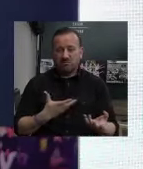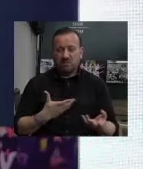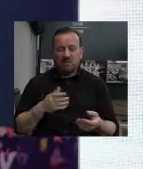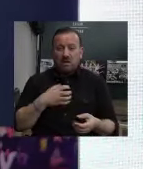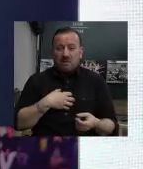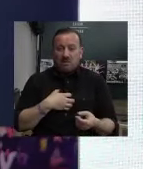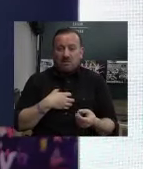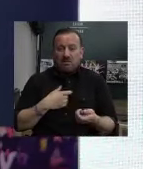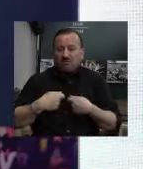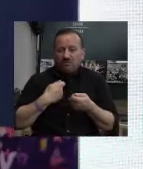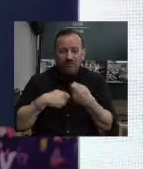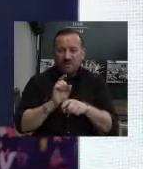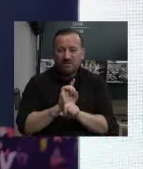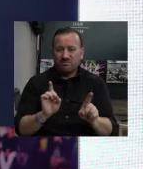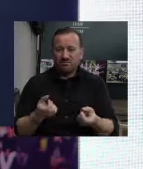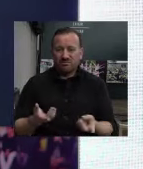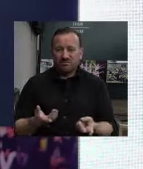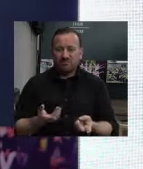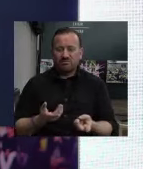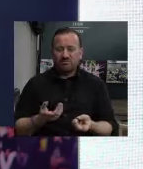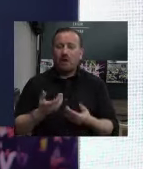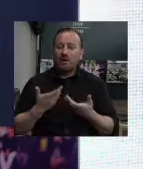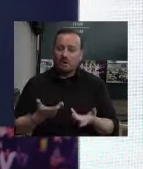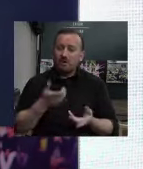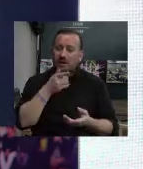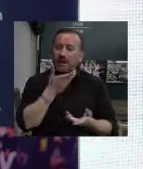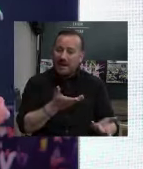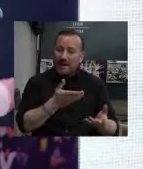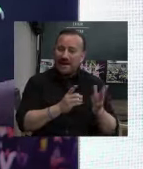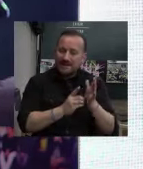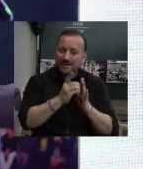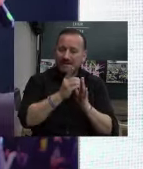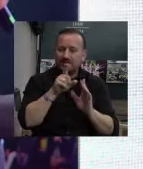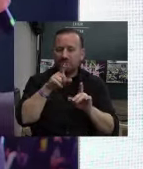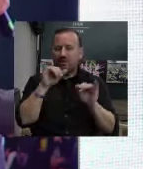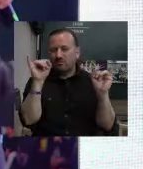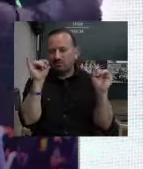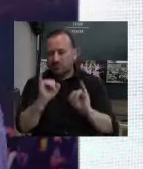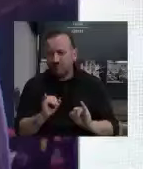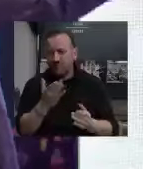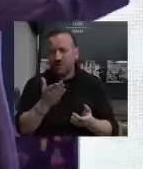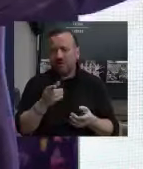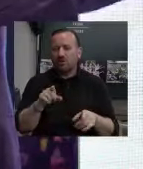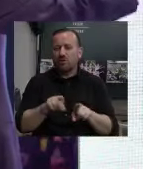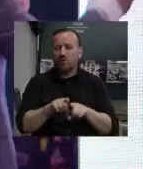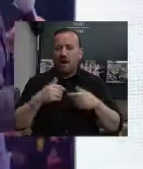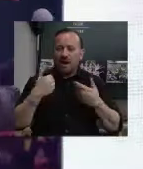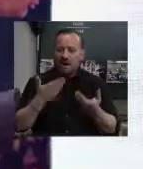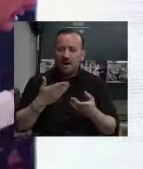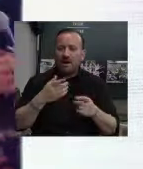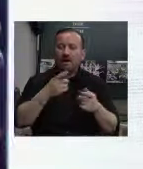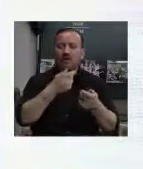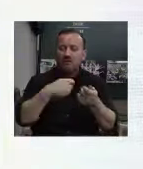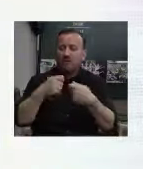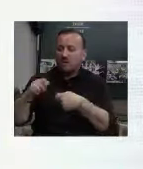no genera mercado entonces ahí desarrollamos un modelo de darle a cada ventero ambulante